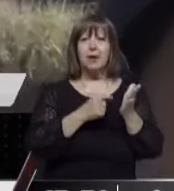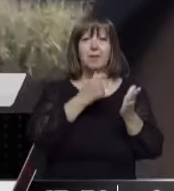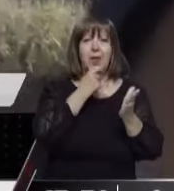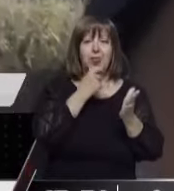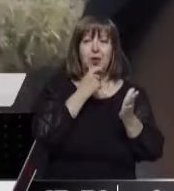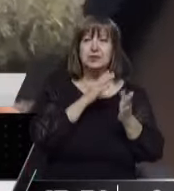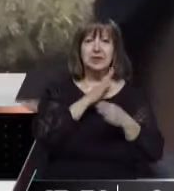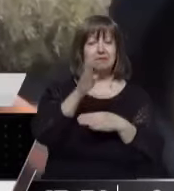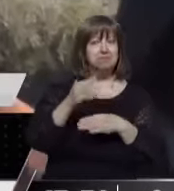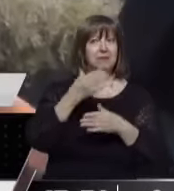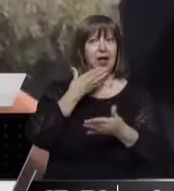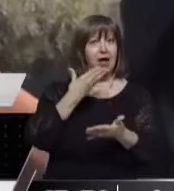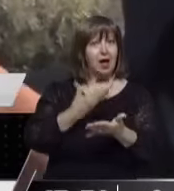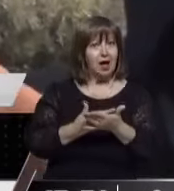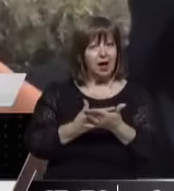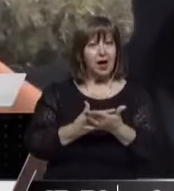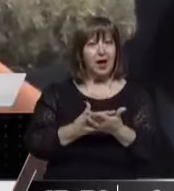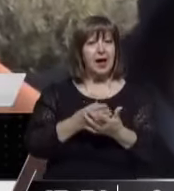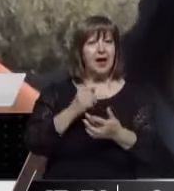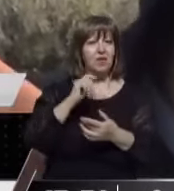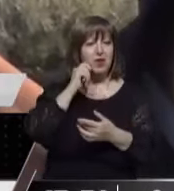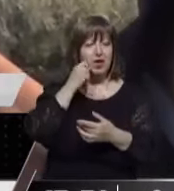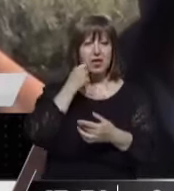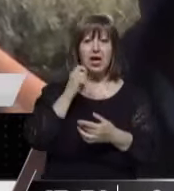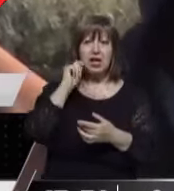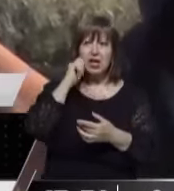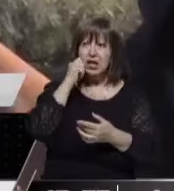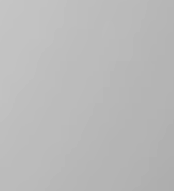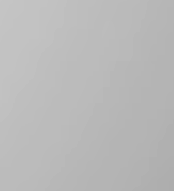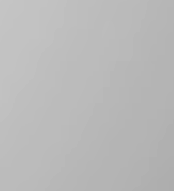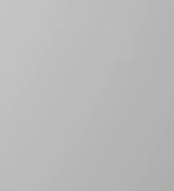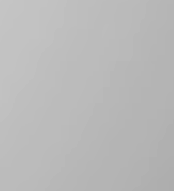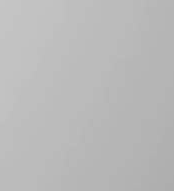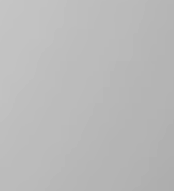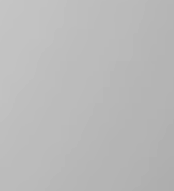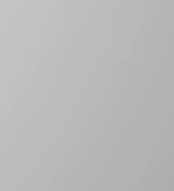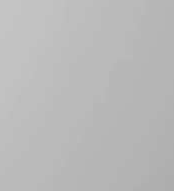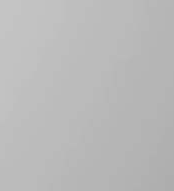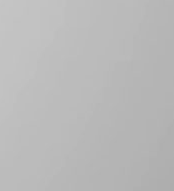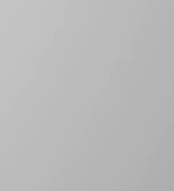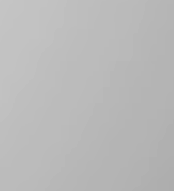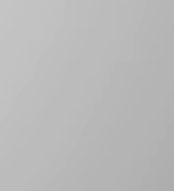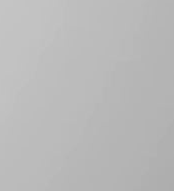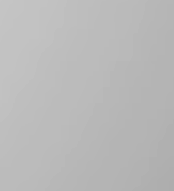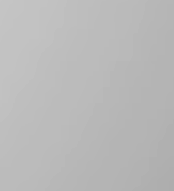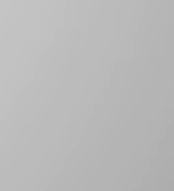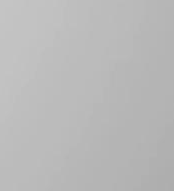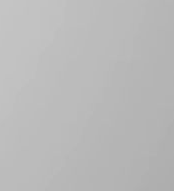sumamente maravillados con este lugar que tienen los mendocinos, toda la provincia, es una belleza.